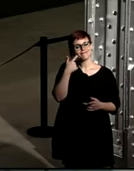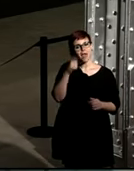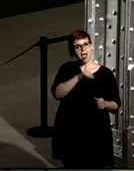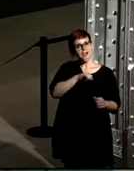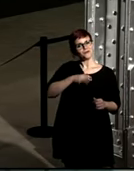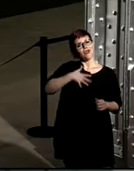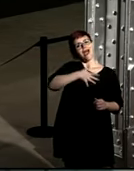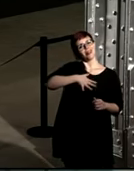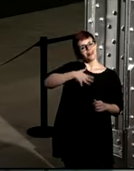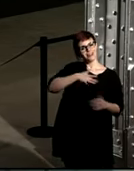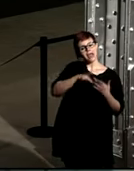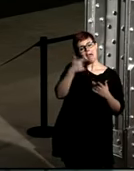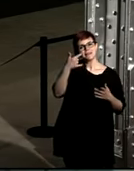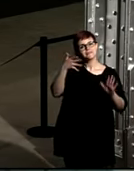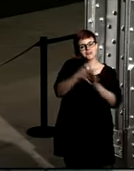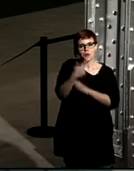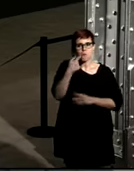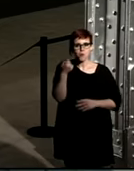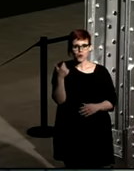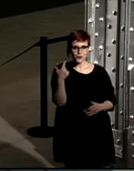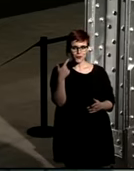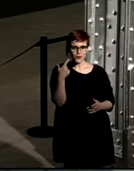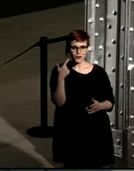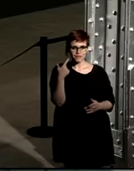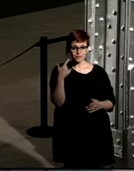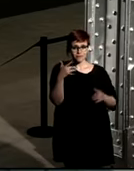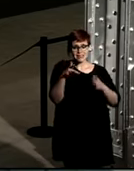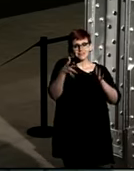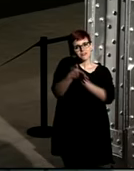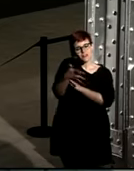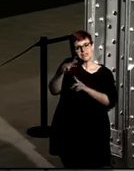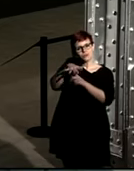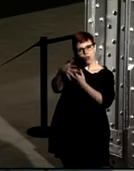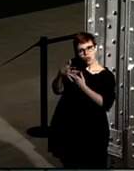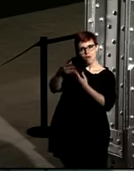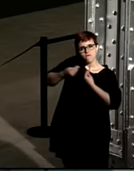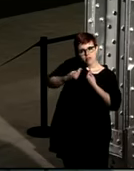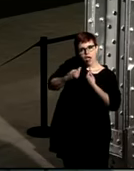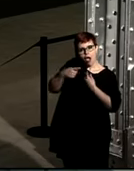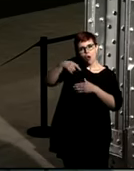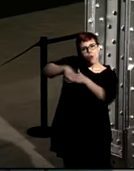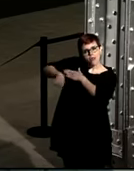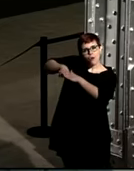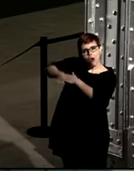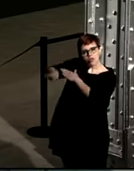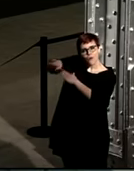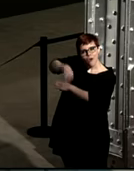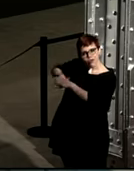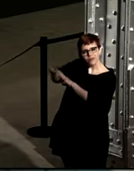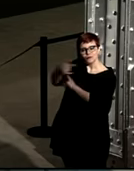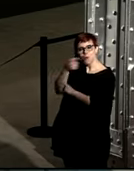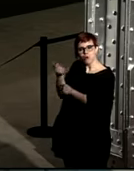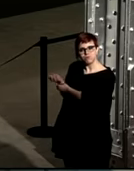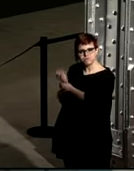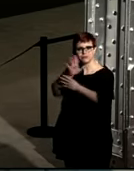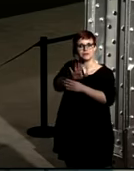autosatisfacer, para desanudar aquellos traumas que vas acarreando. La última pregunta que vamos a charlar